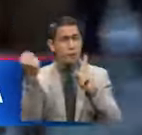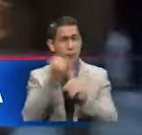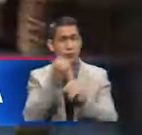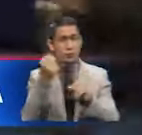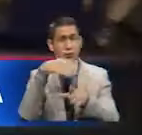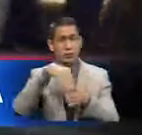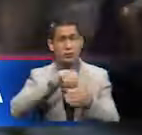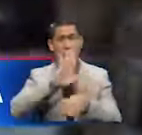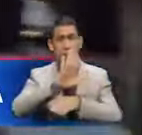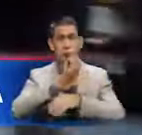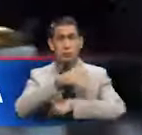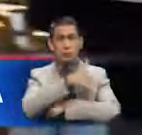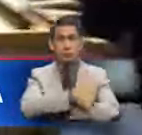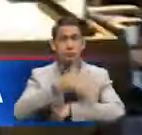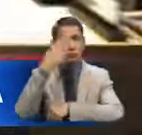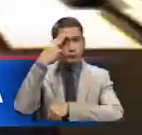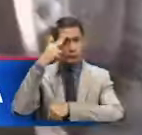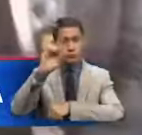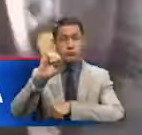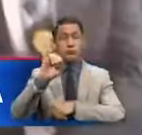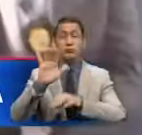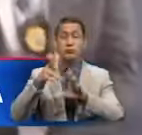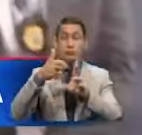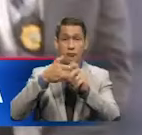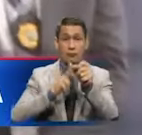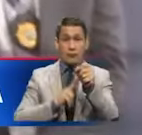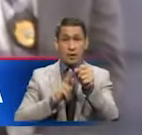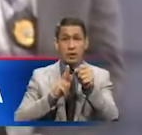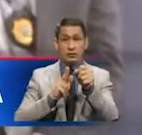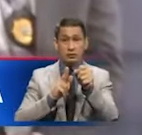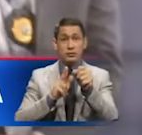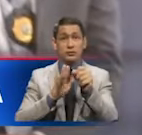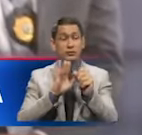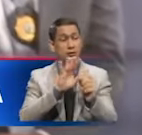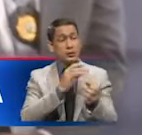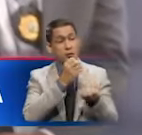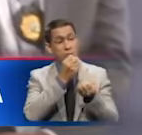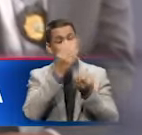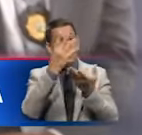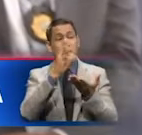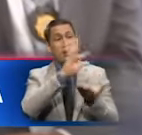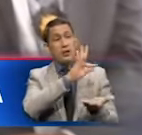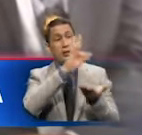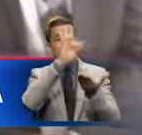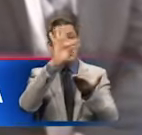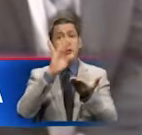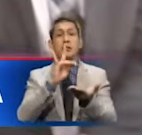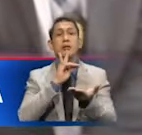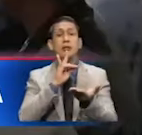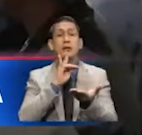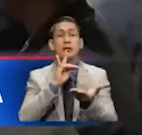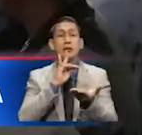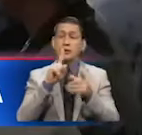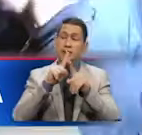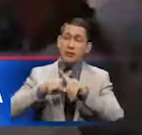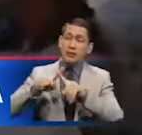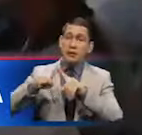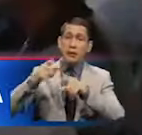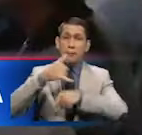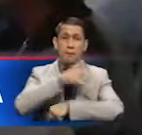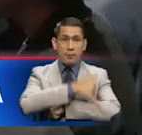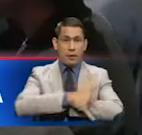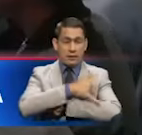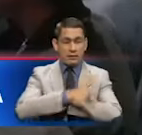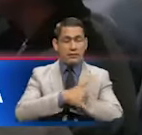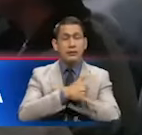sacude el país caribeño. Su dimisión fue dada a conocer por representantes de Estados Unidos y de los países de CARICOM, que se reunieron